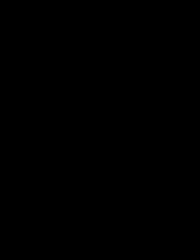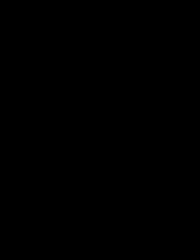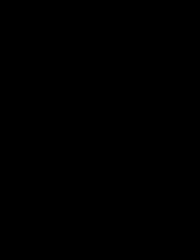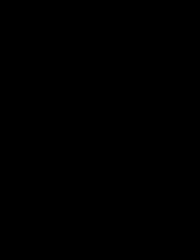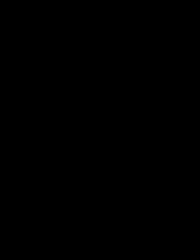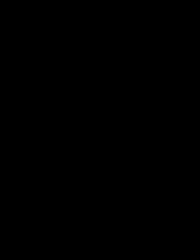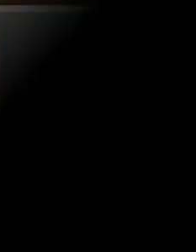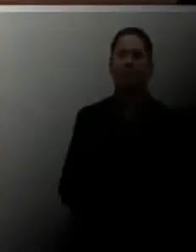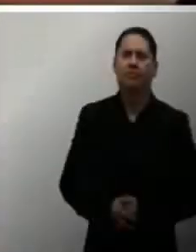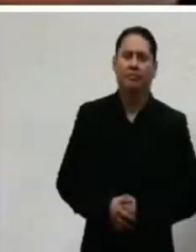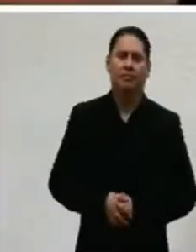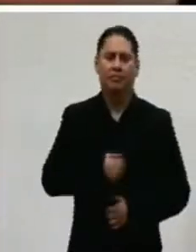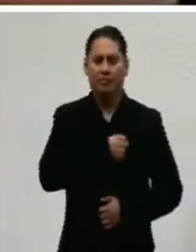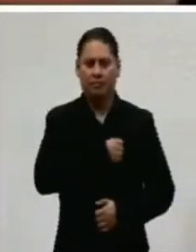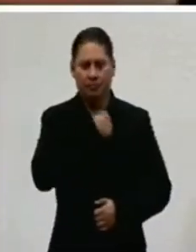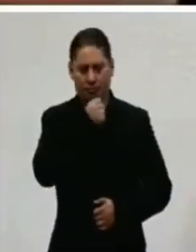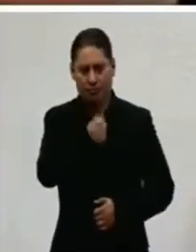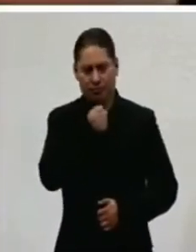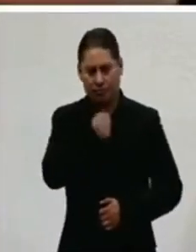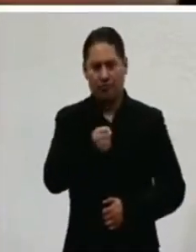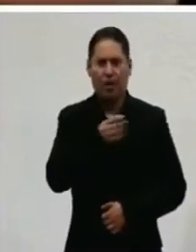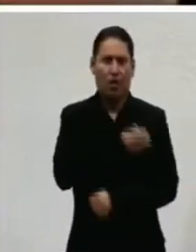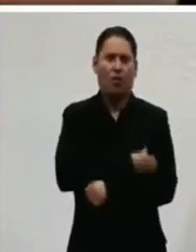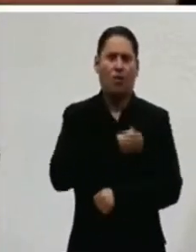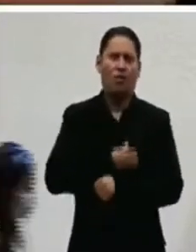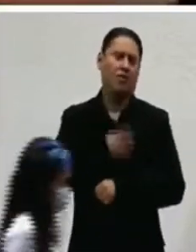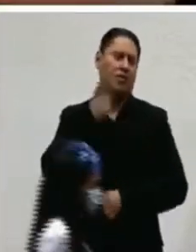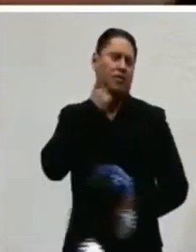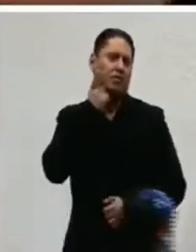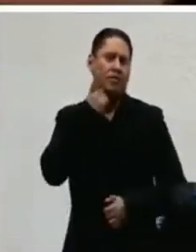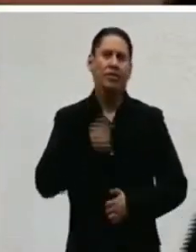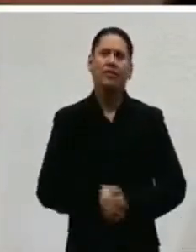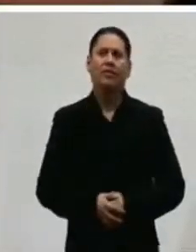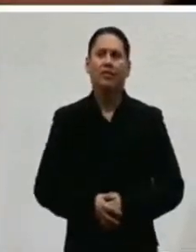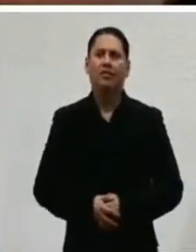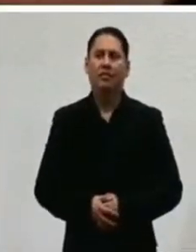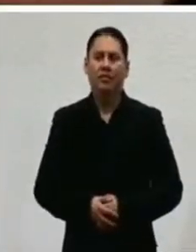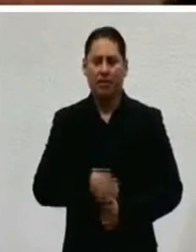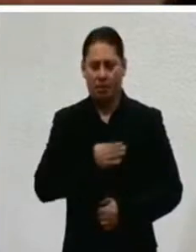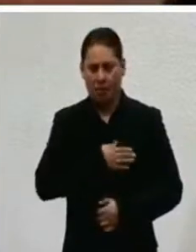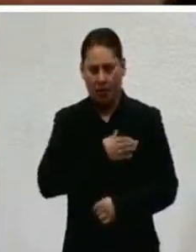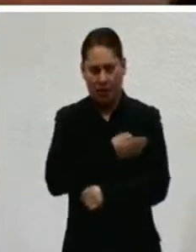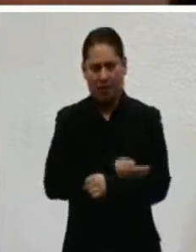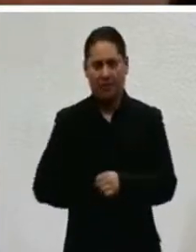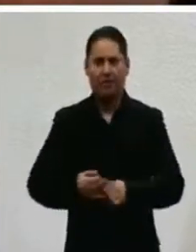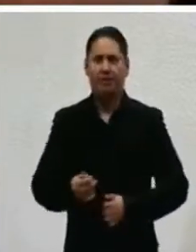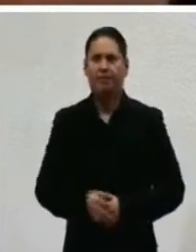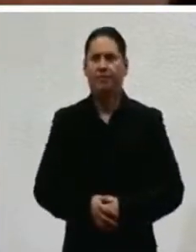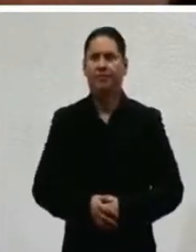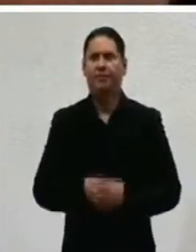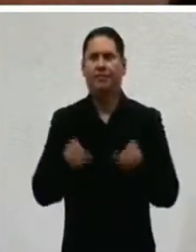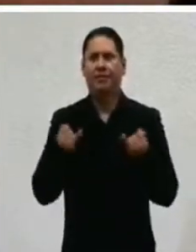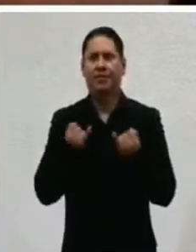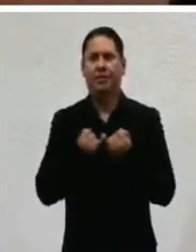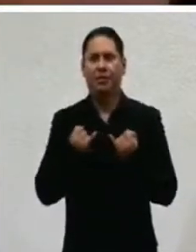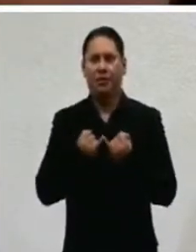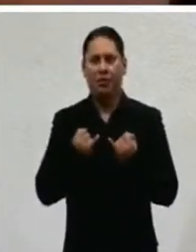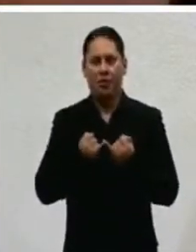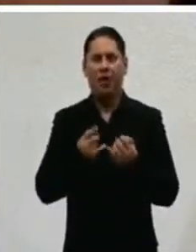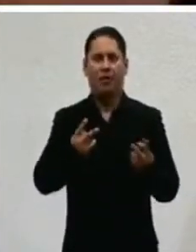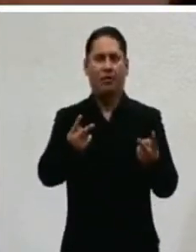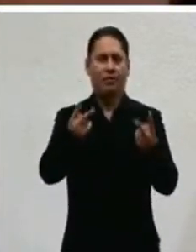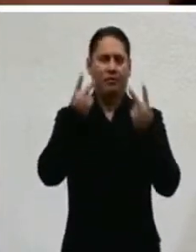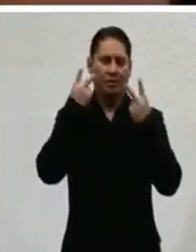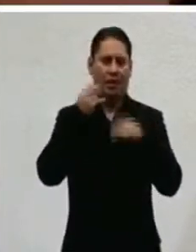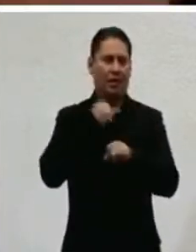Es muy grato para mí saludar a mis compañeras y compañeros legisladores. Tengan muy buenas tardes. De igual forma a quienes nos siguen a través